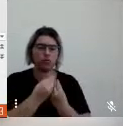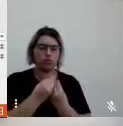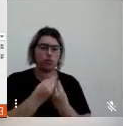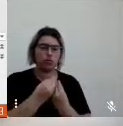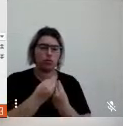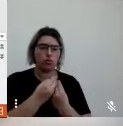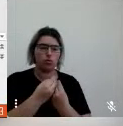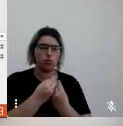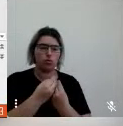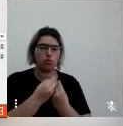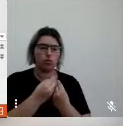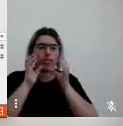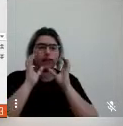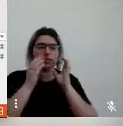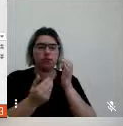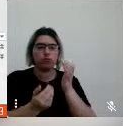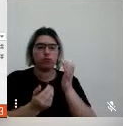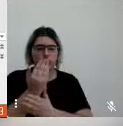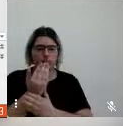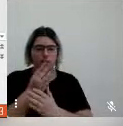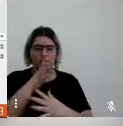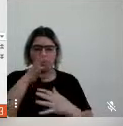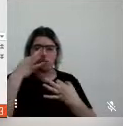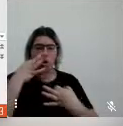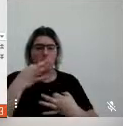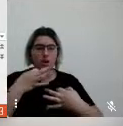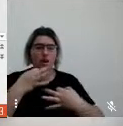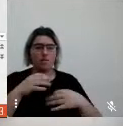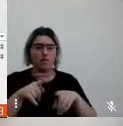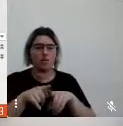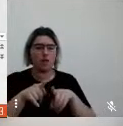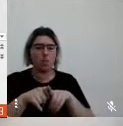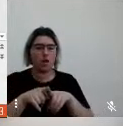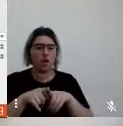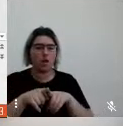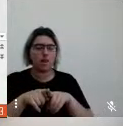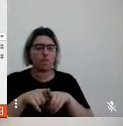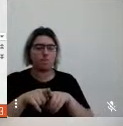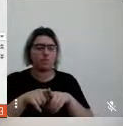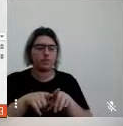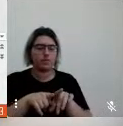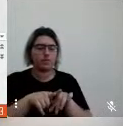mañanas, que en realidad qué es lo que nos venden y qué es lo que